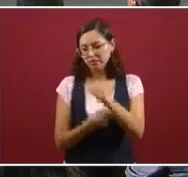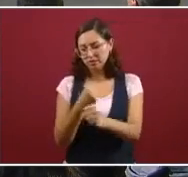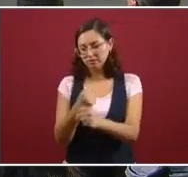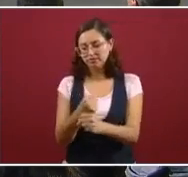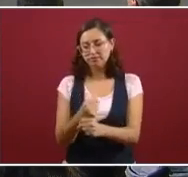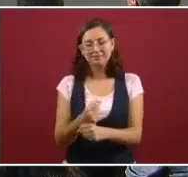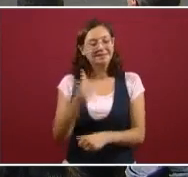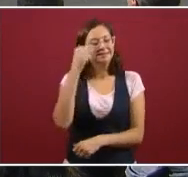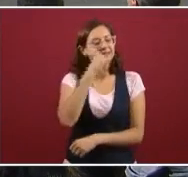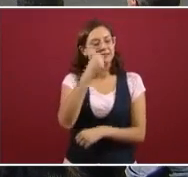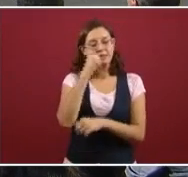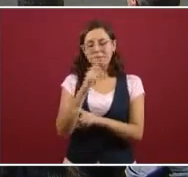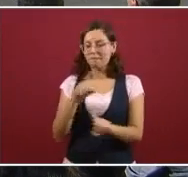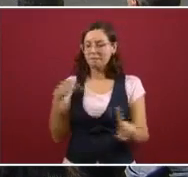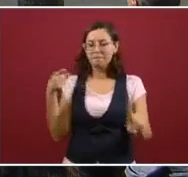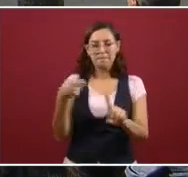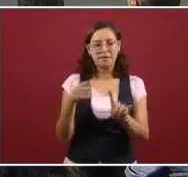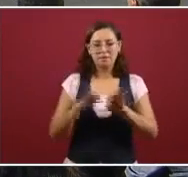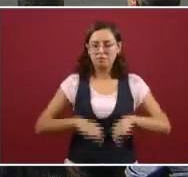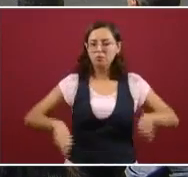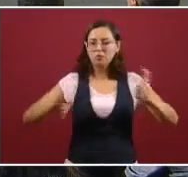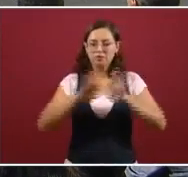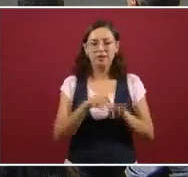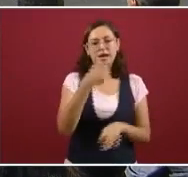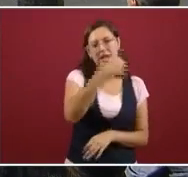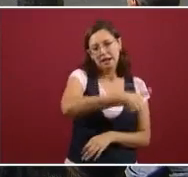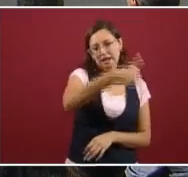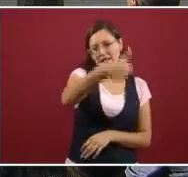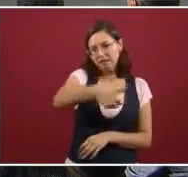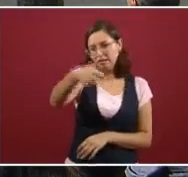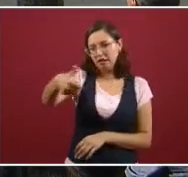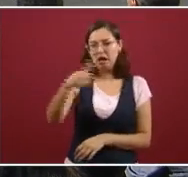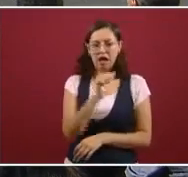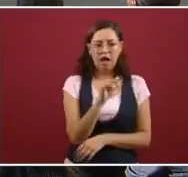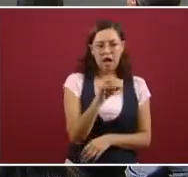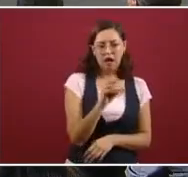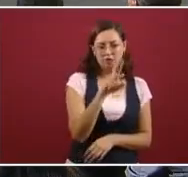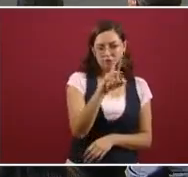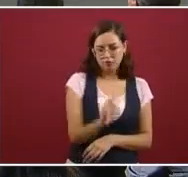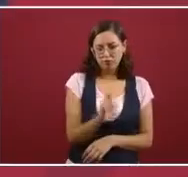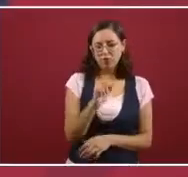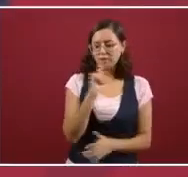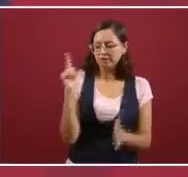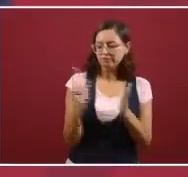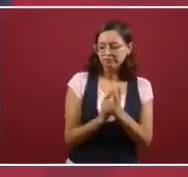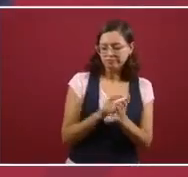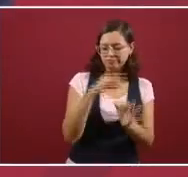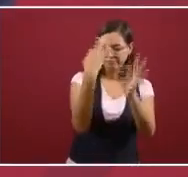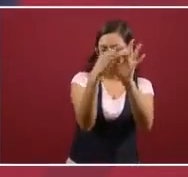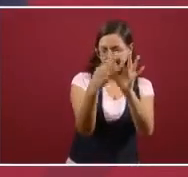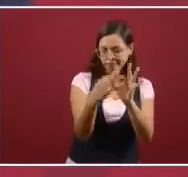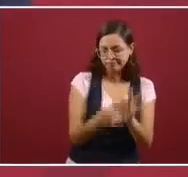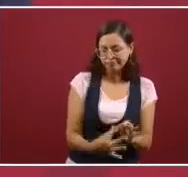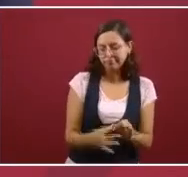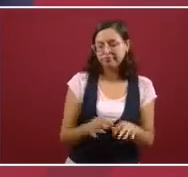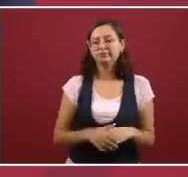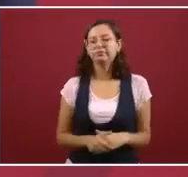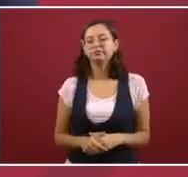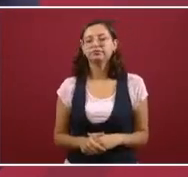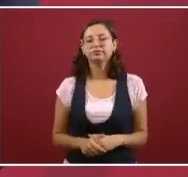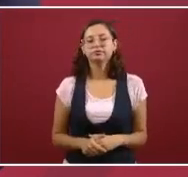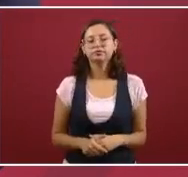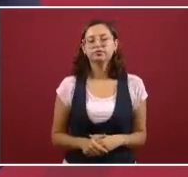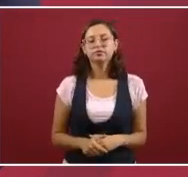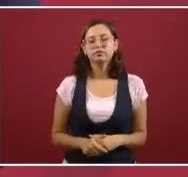base en los esfuerzos independientes, por supuesto, que cada AFORE puede hacer cumpliendo con la ley de competencia. Coincidimos